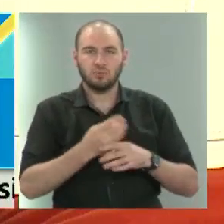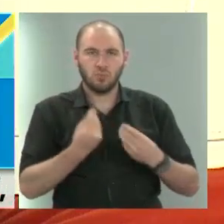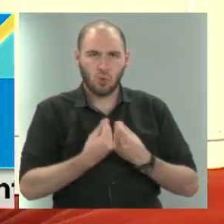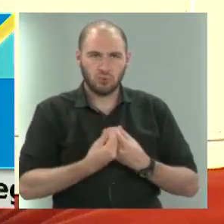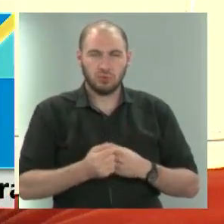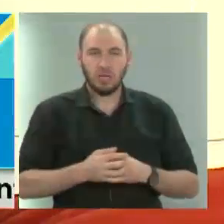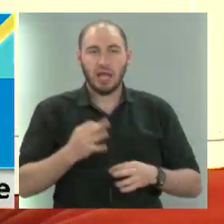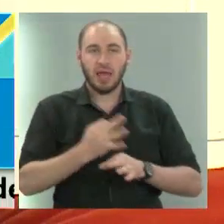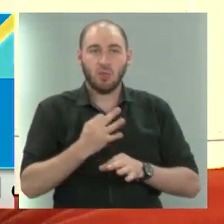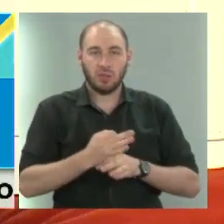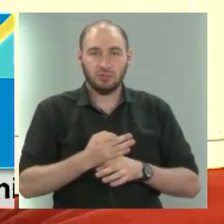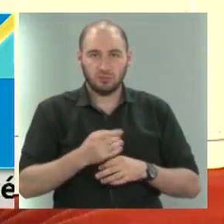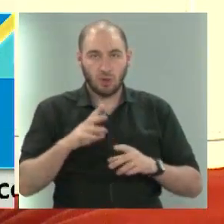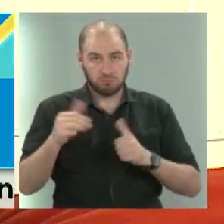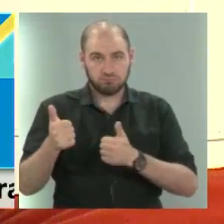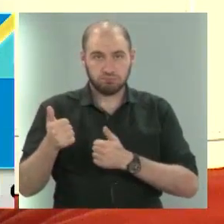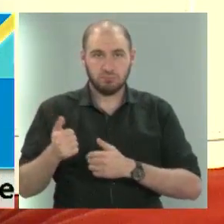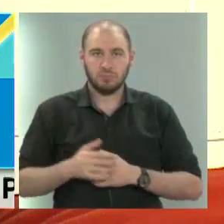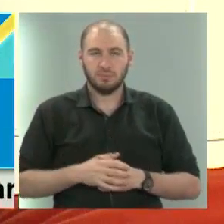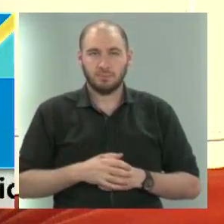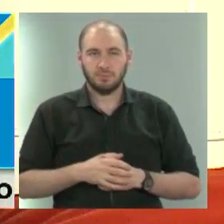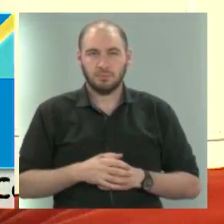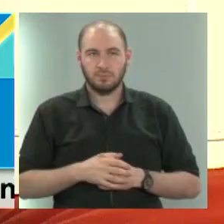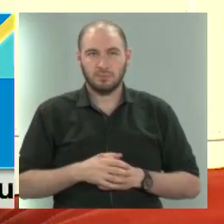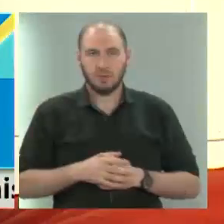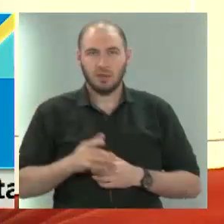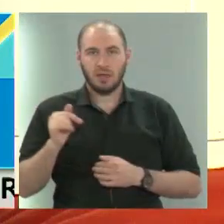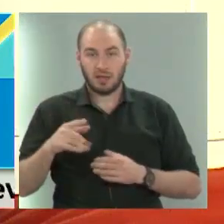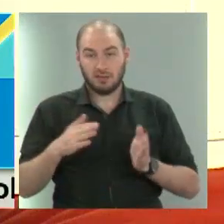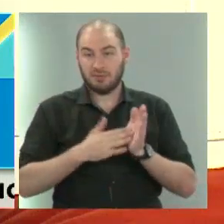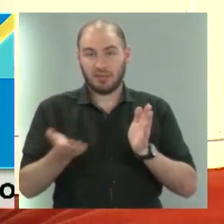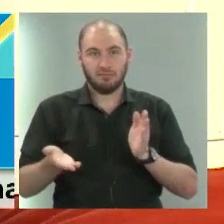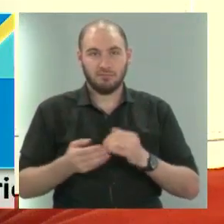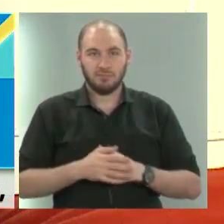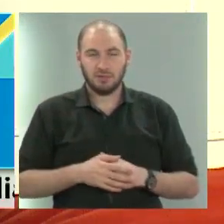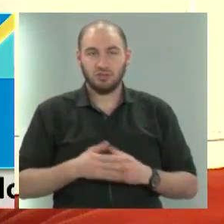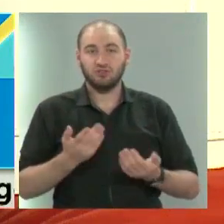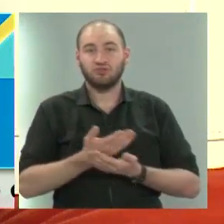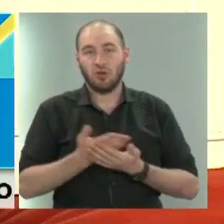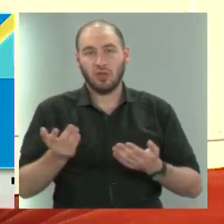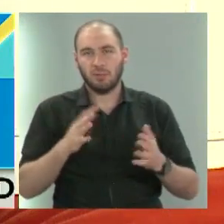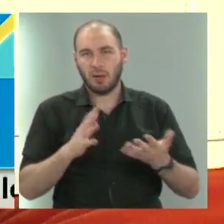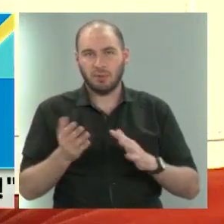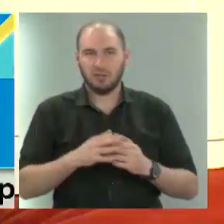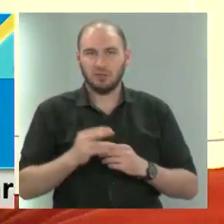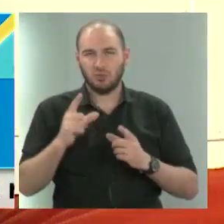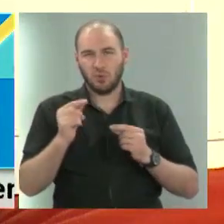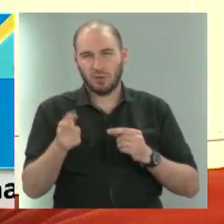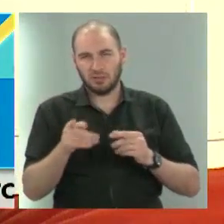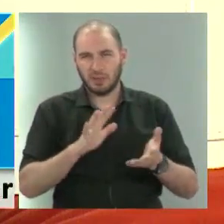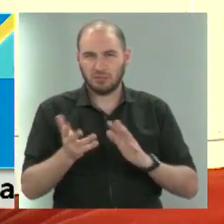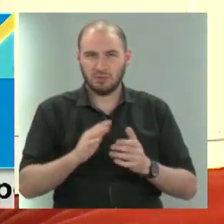inclusive los sistemas educativos exitosos, se encuentra con esto, ¿no? Que prácticamente todos están alrededor de este